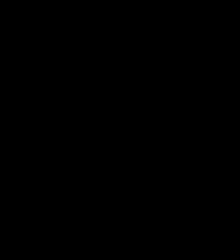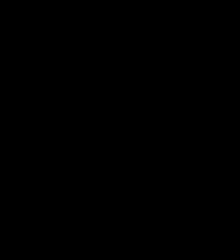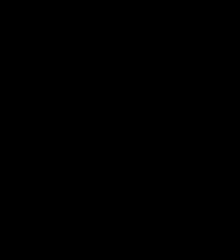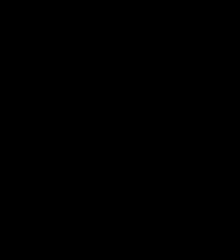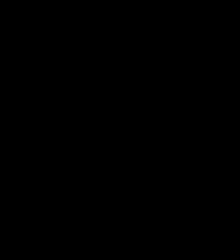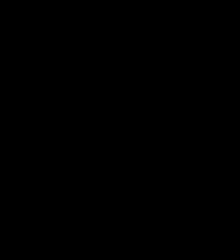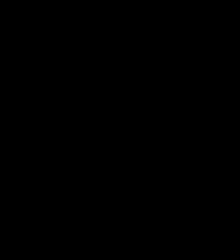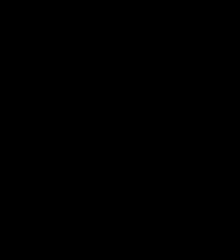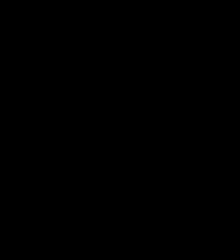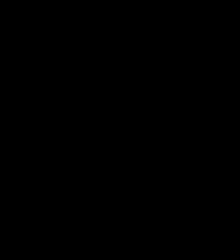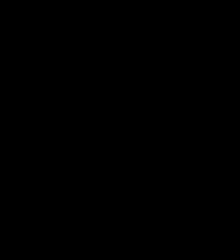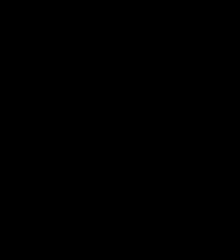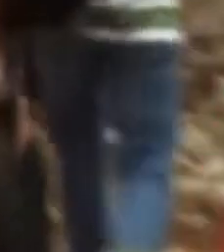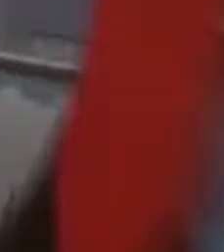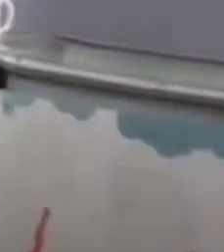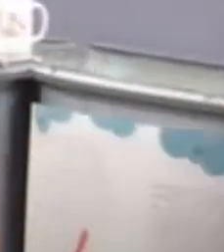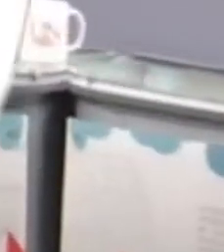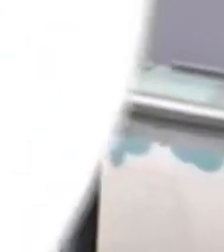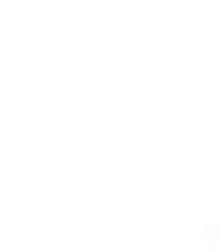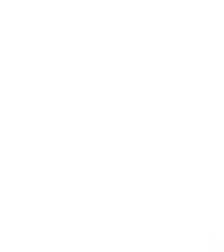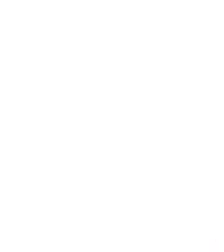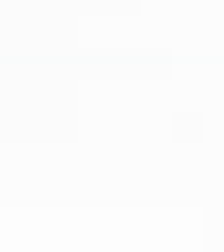Rica Televisión.